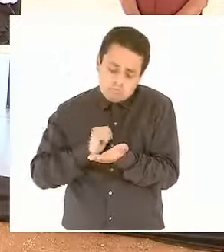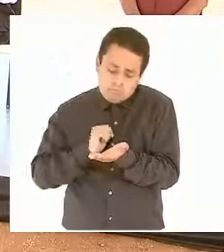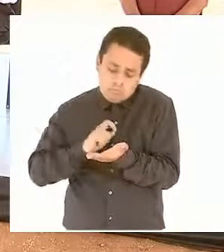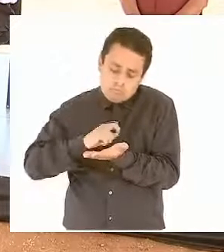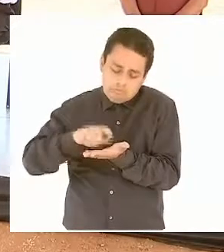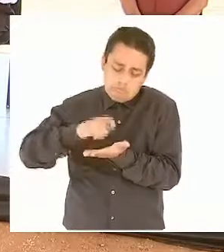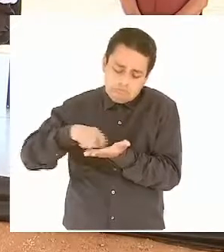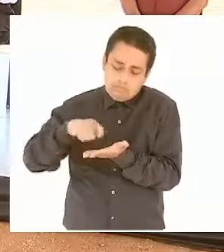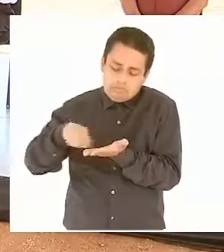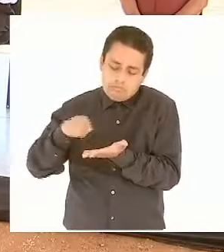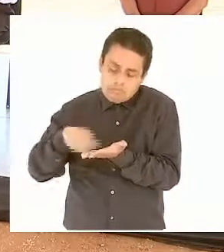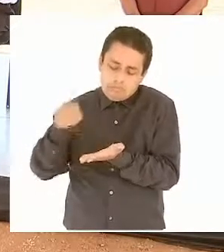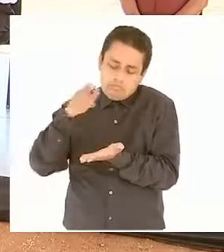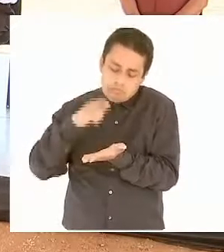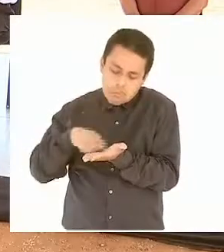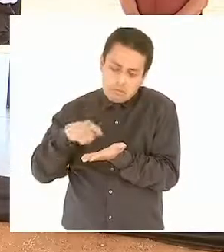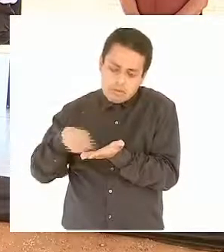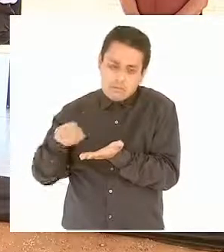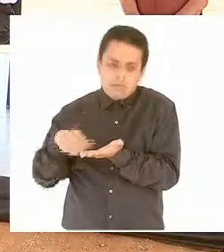elaborar